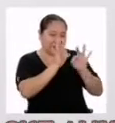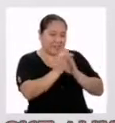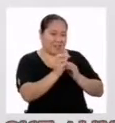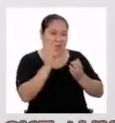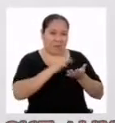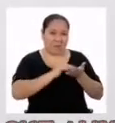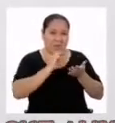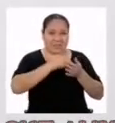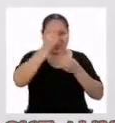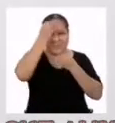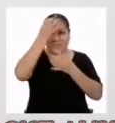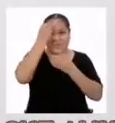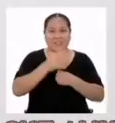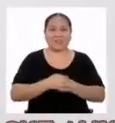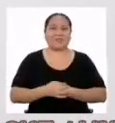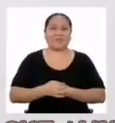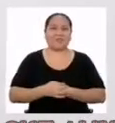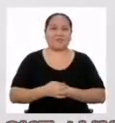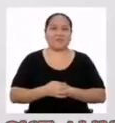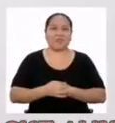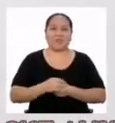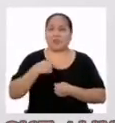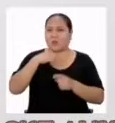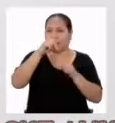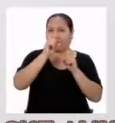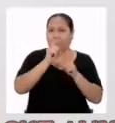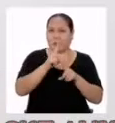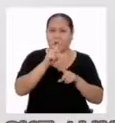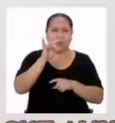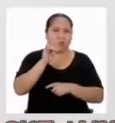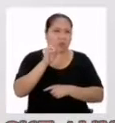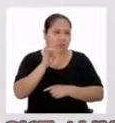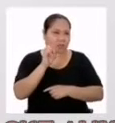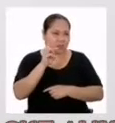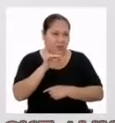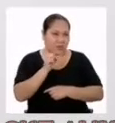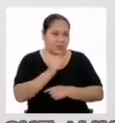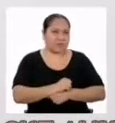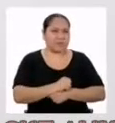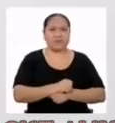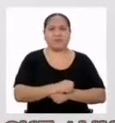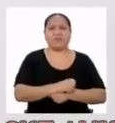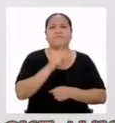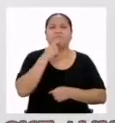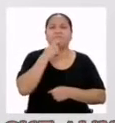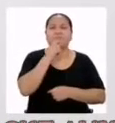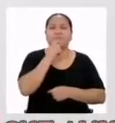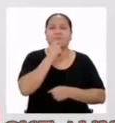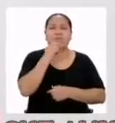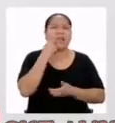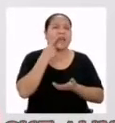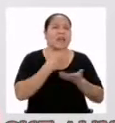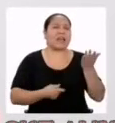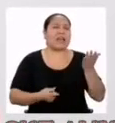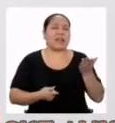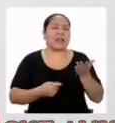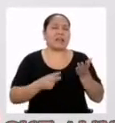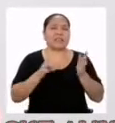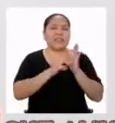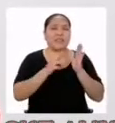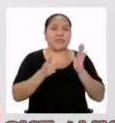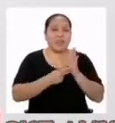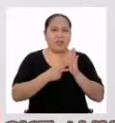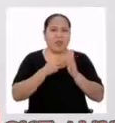más información. Te pregunto, Yaremis, ¿a qué crees que se refiere el autor